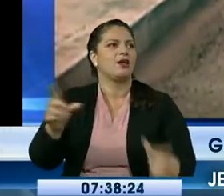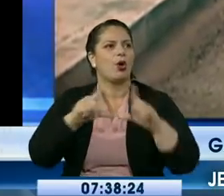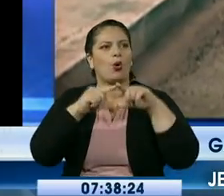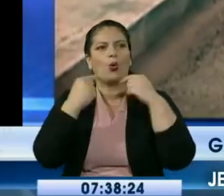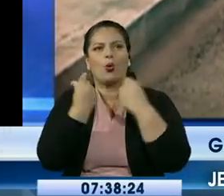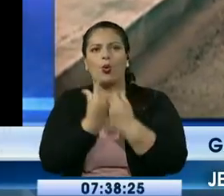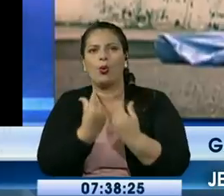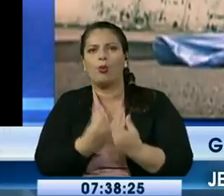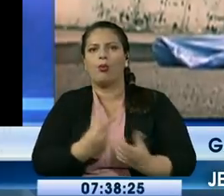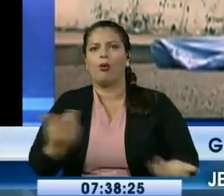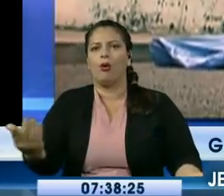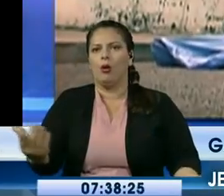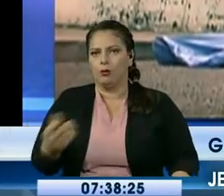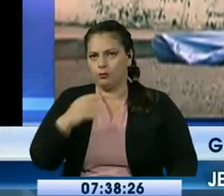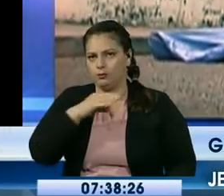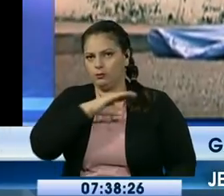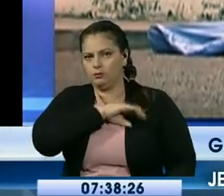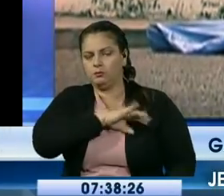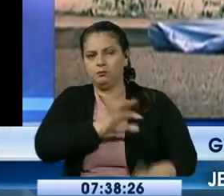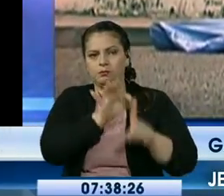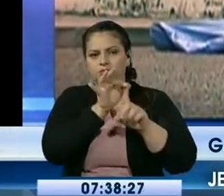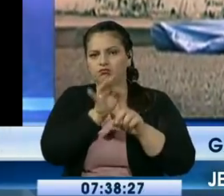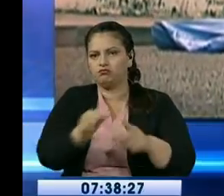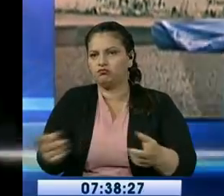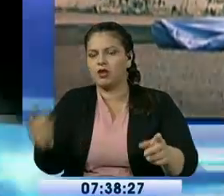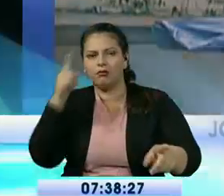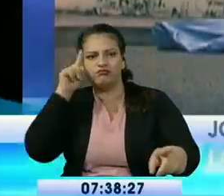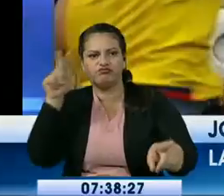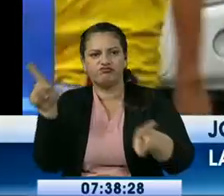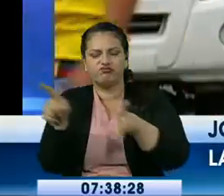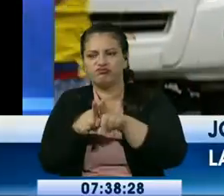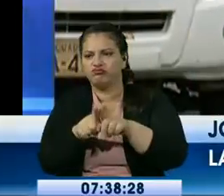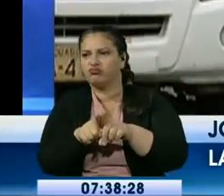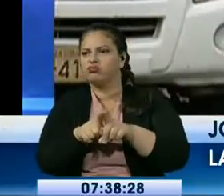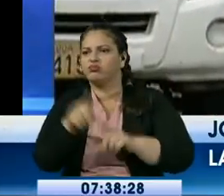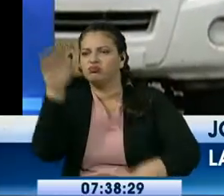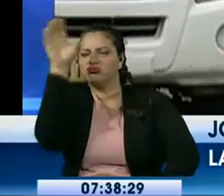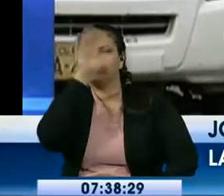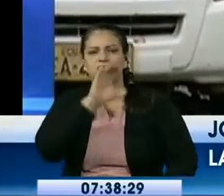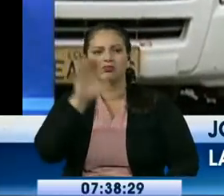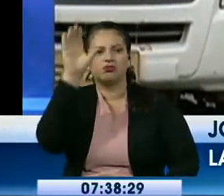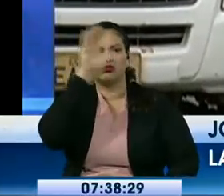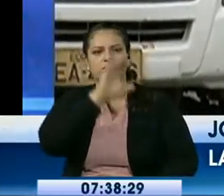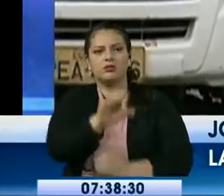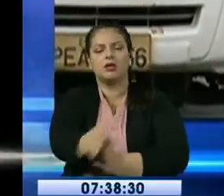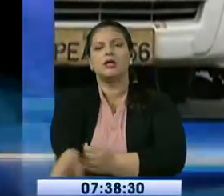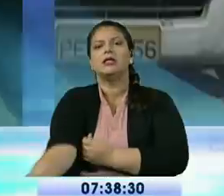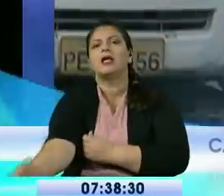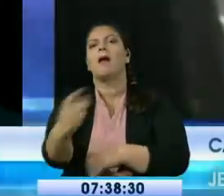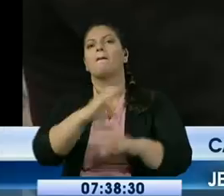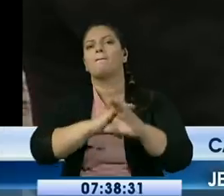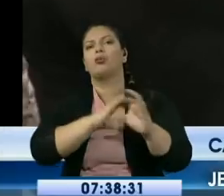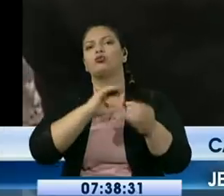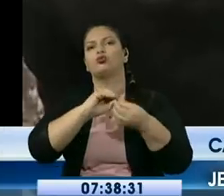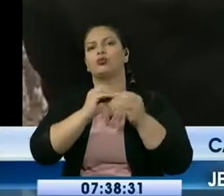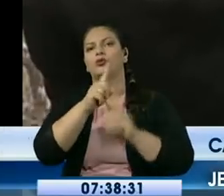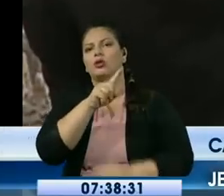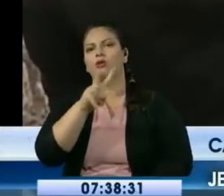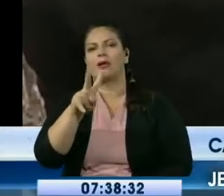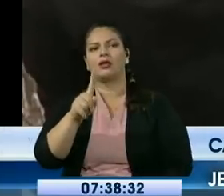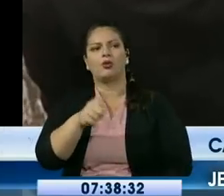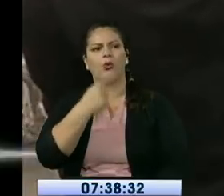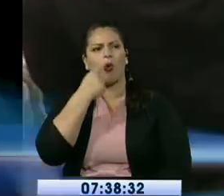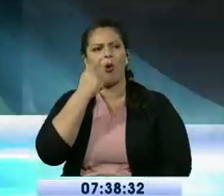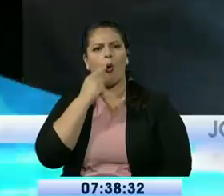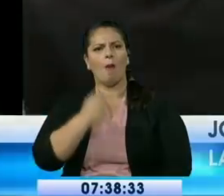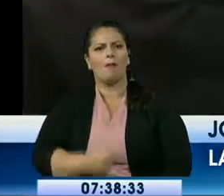actuaron en ese delito. No se lo pudo identificar. Un estimativo de unos 24 años podría ser. Supuestamente se dirigía